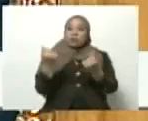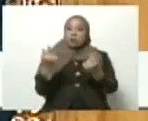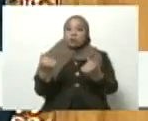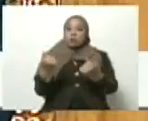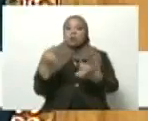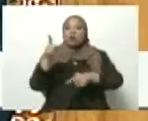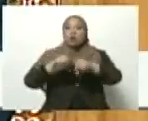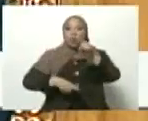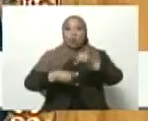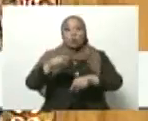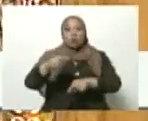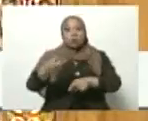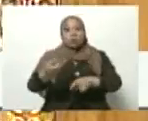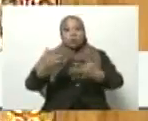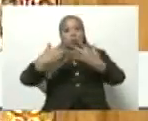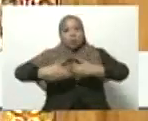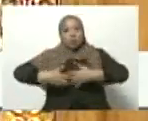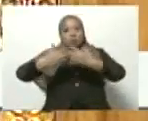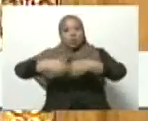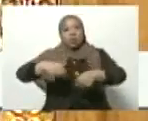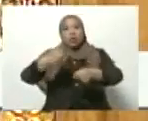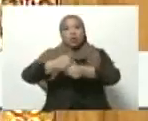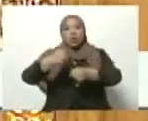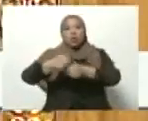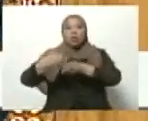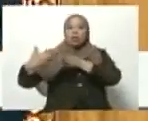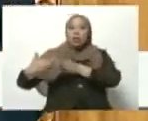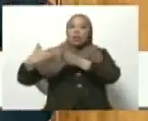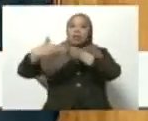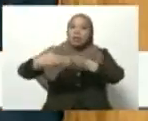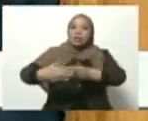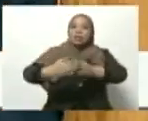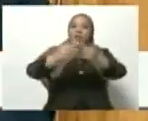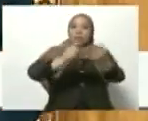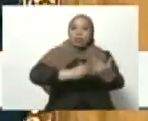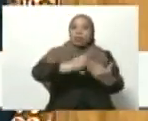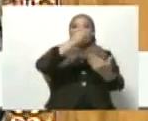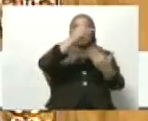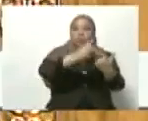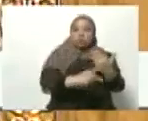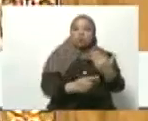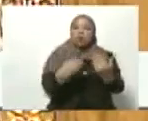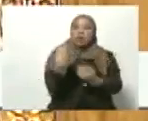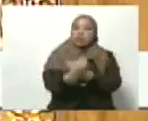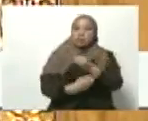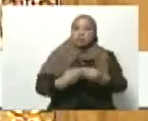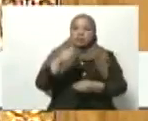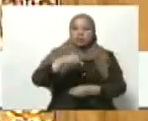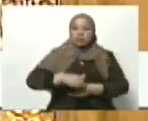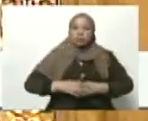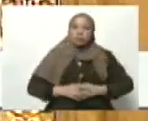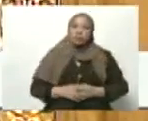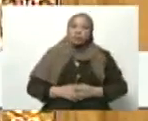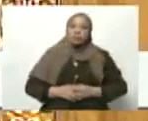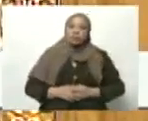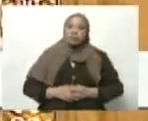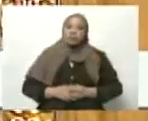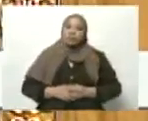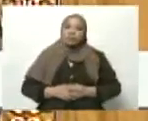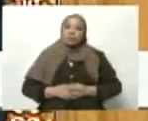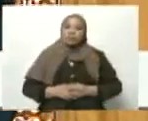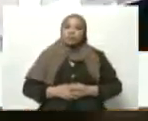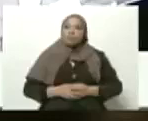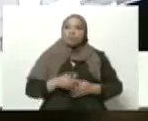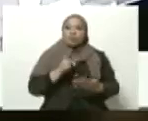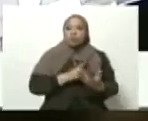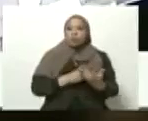a comprar empresas navieras. Todo eso es un plan que sigue haciendo. El ataque aéreo fracasó, se